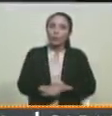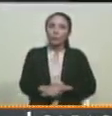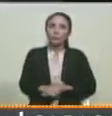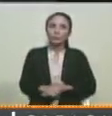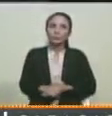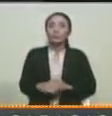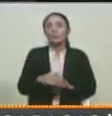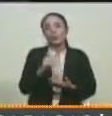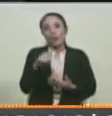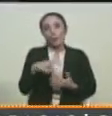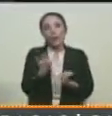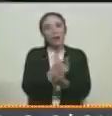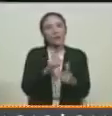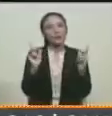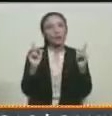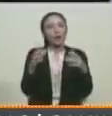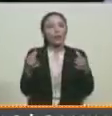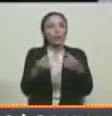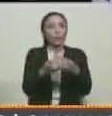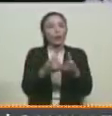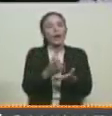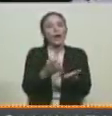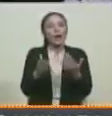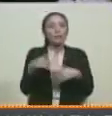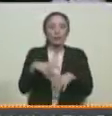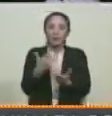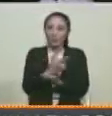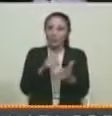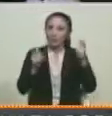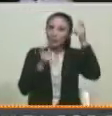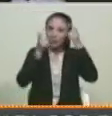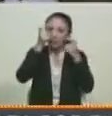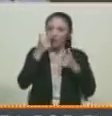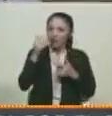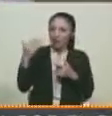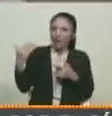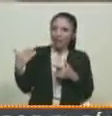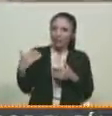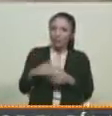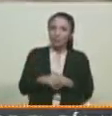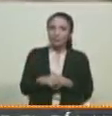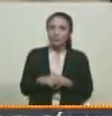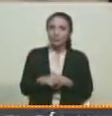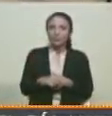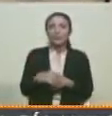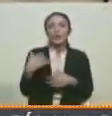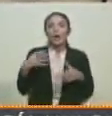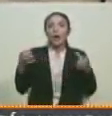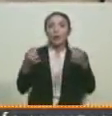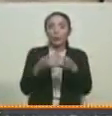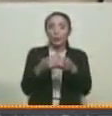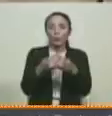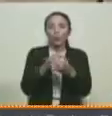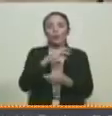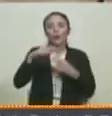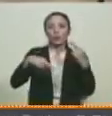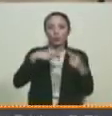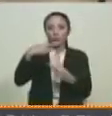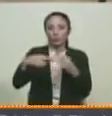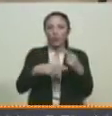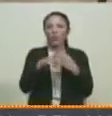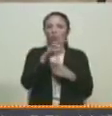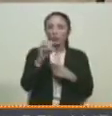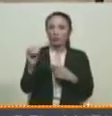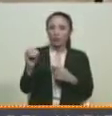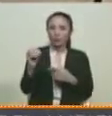de la libertad al comandante Hugo Chávez y al movimiento bolivariano revolucionario 200,